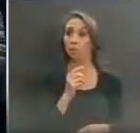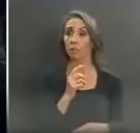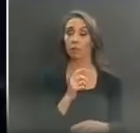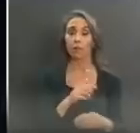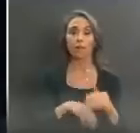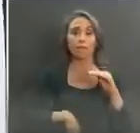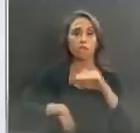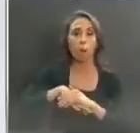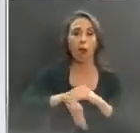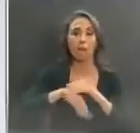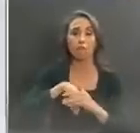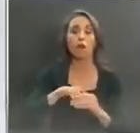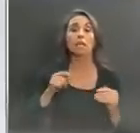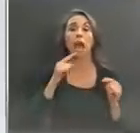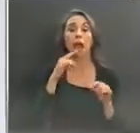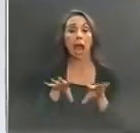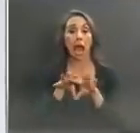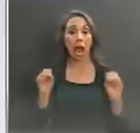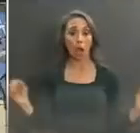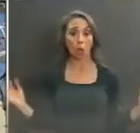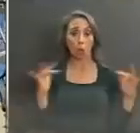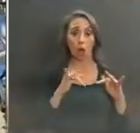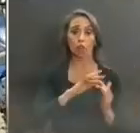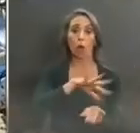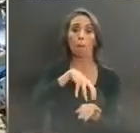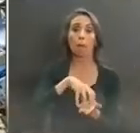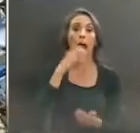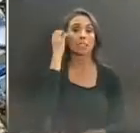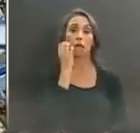La cita era en la Plaza Arturo Prat, la principal de Iquique.